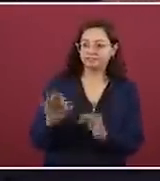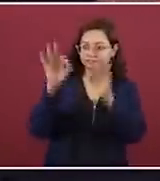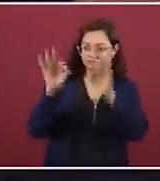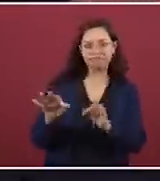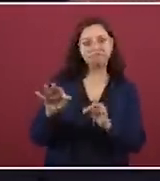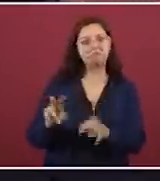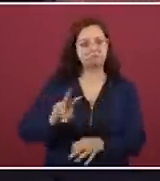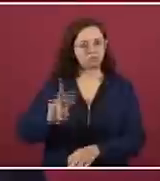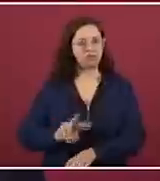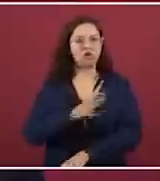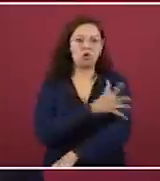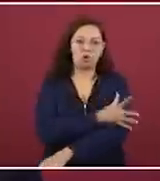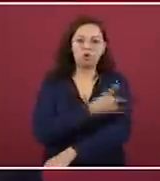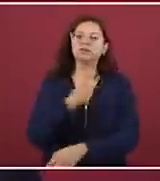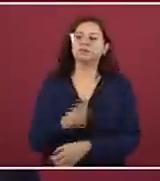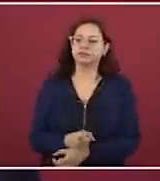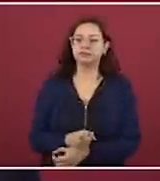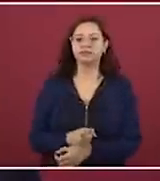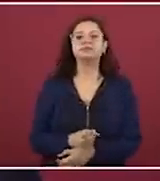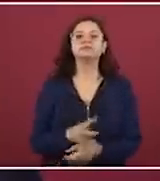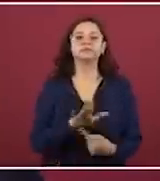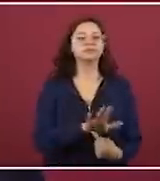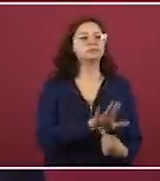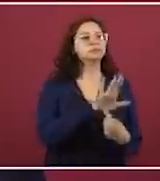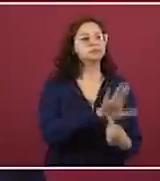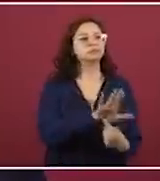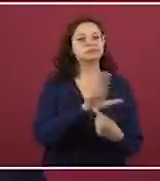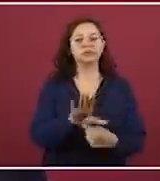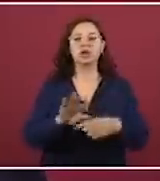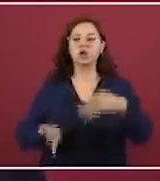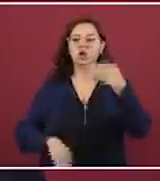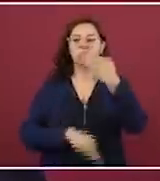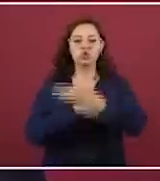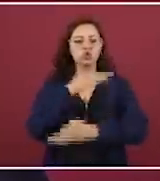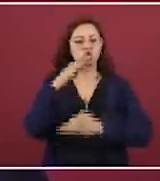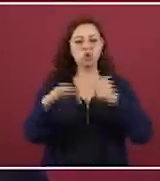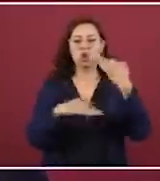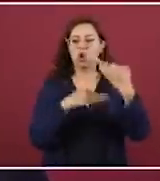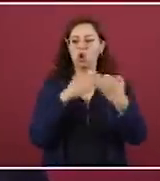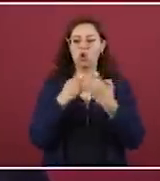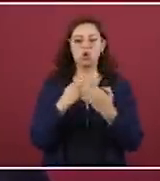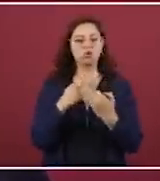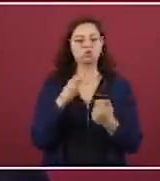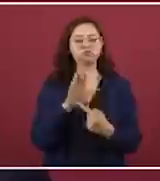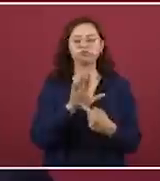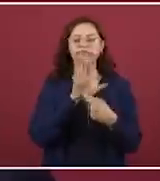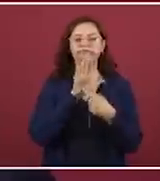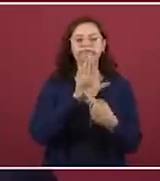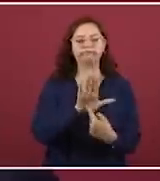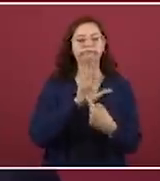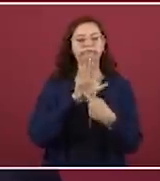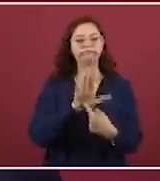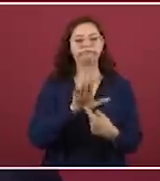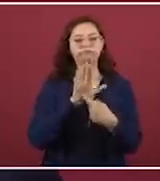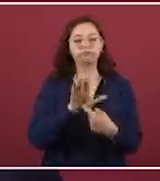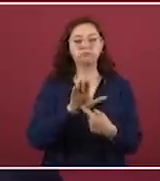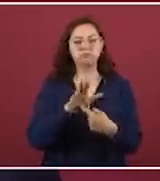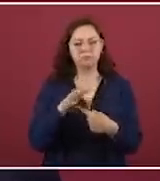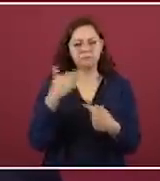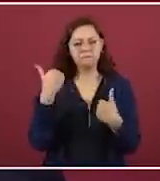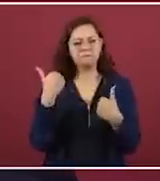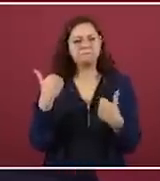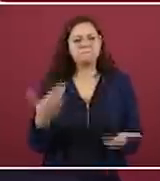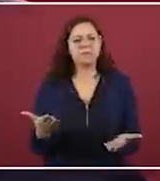litro. Todo esto para que nos ayuden